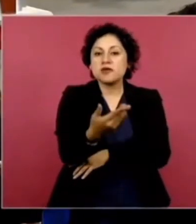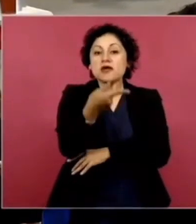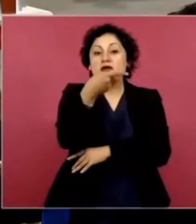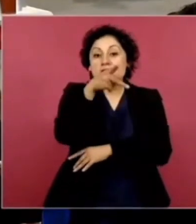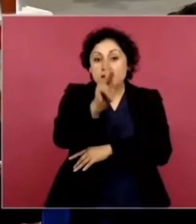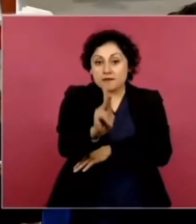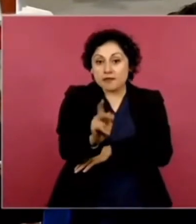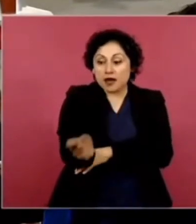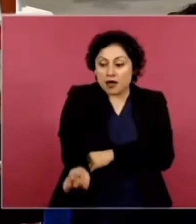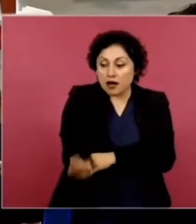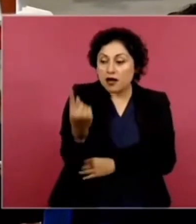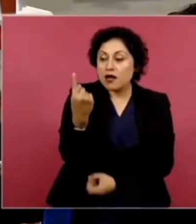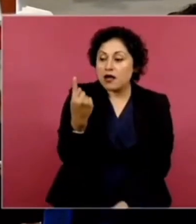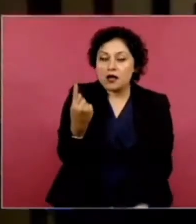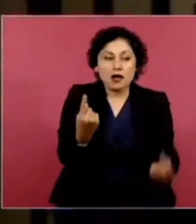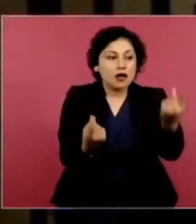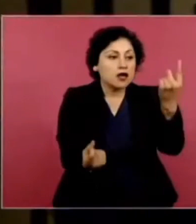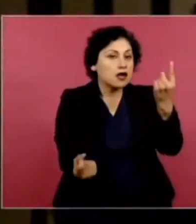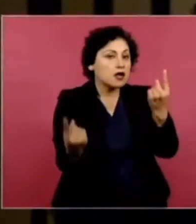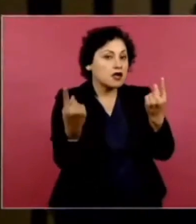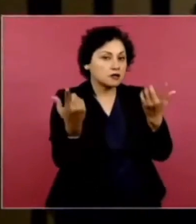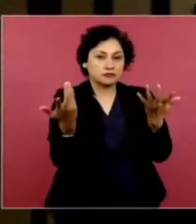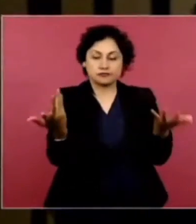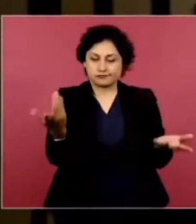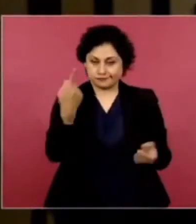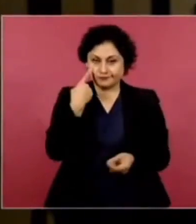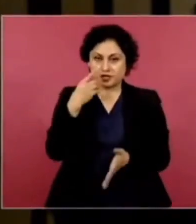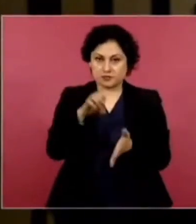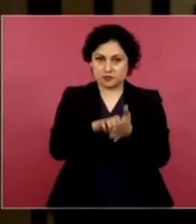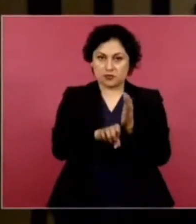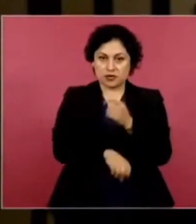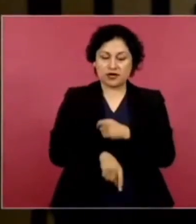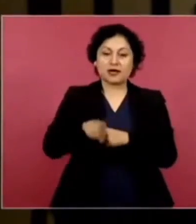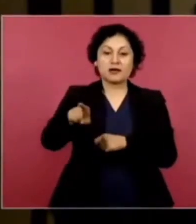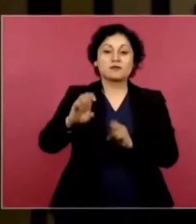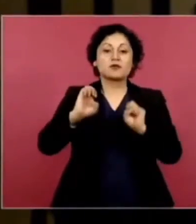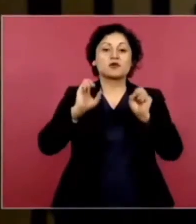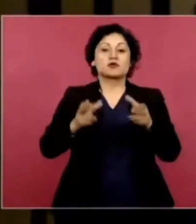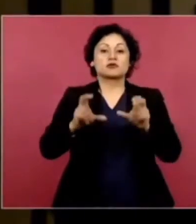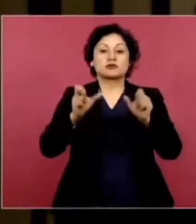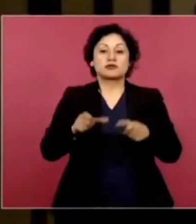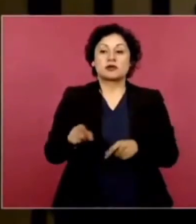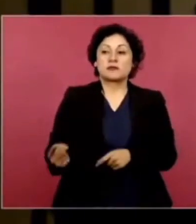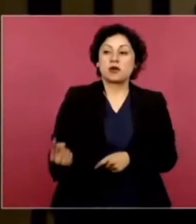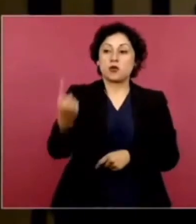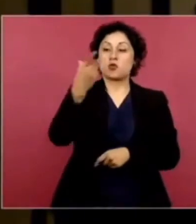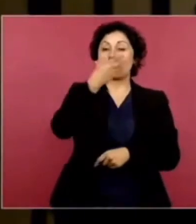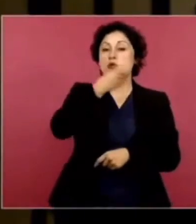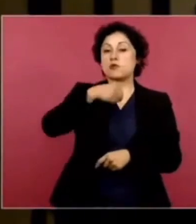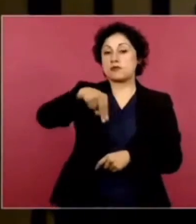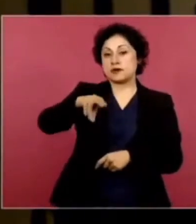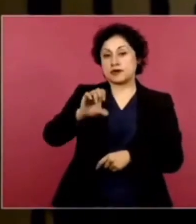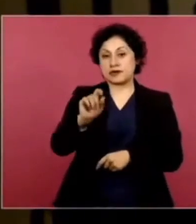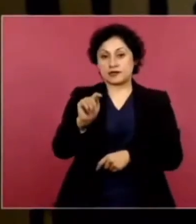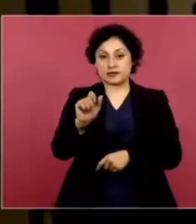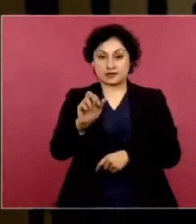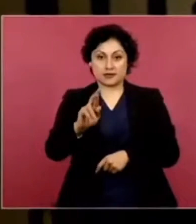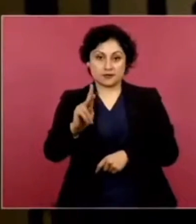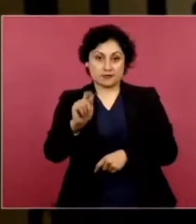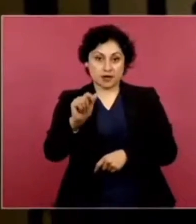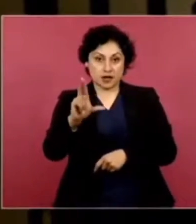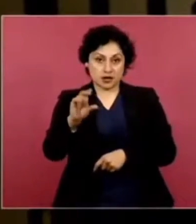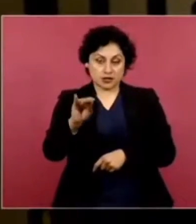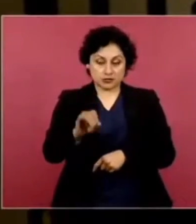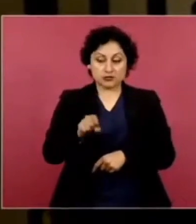de ellos. Tenemos un comunicador comunitario en San Fernando, Chiapas, Néctar Palacios.